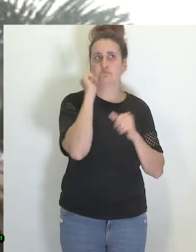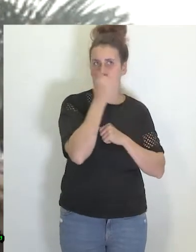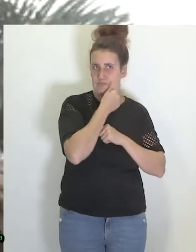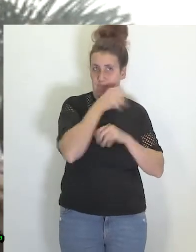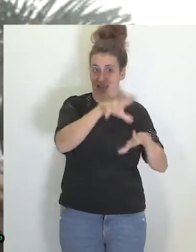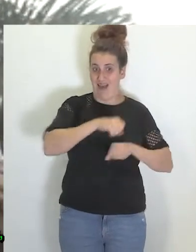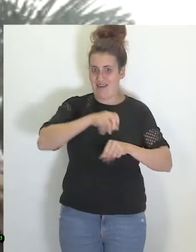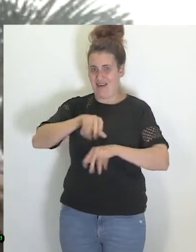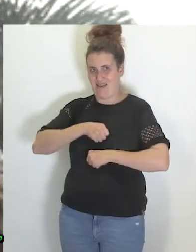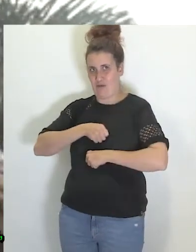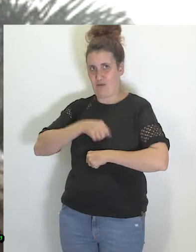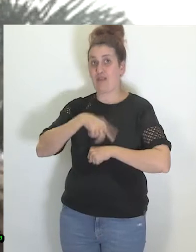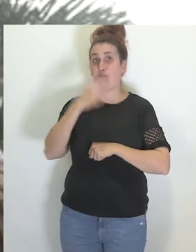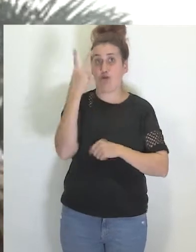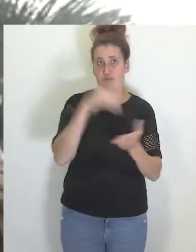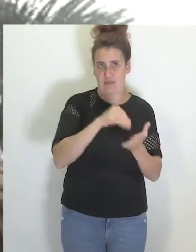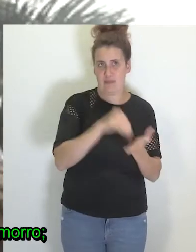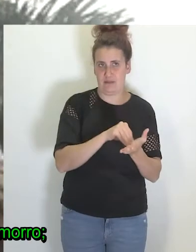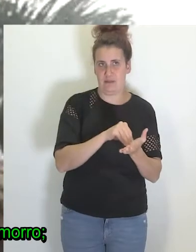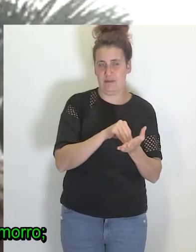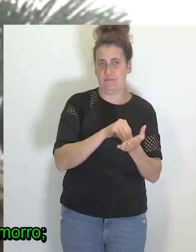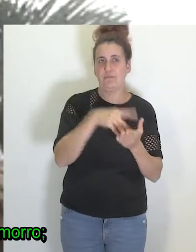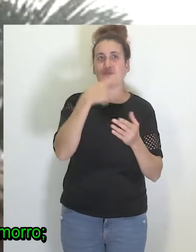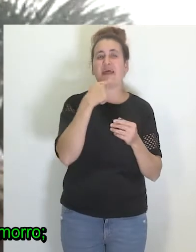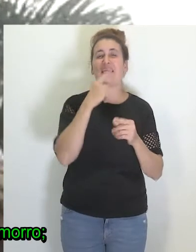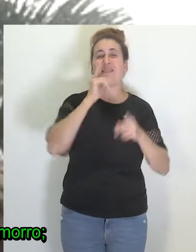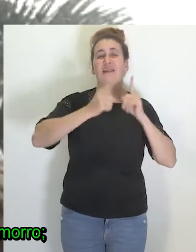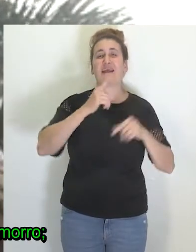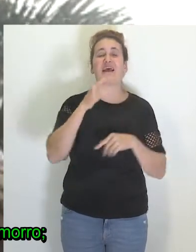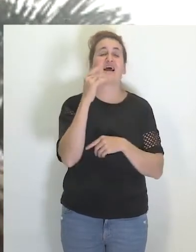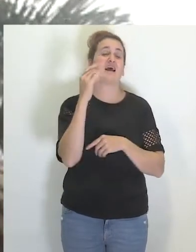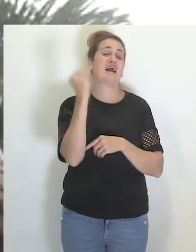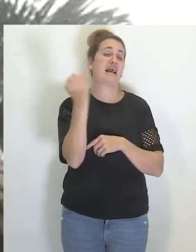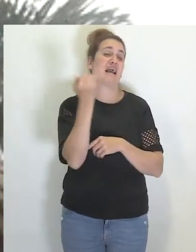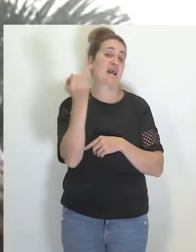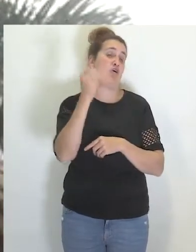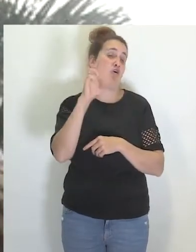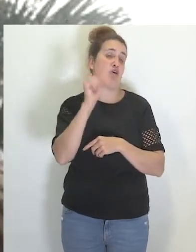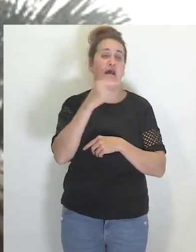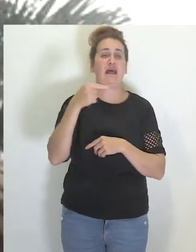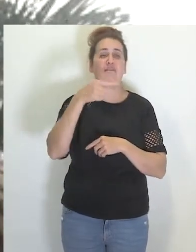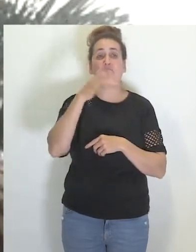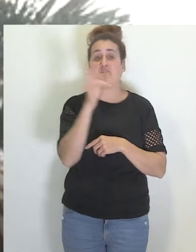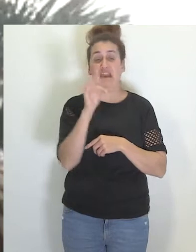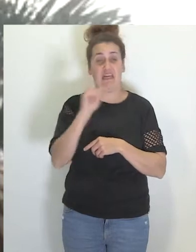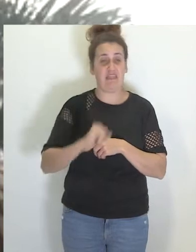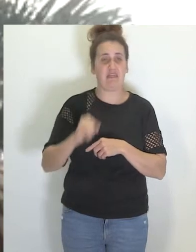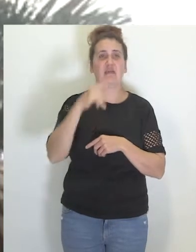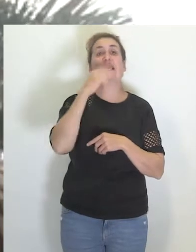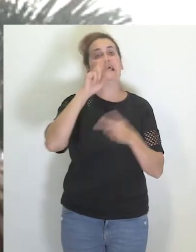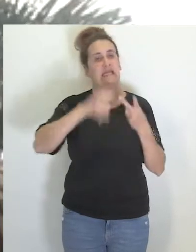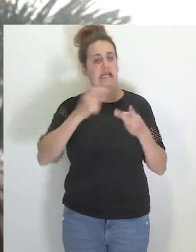Confidencial allanado en dos ocasiones, que dirige Carlos Fernando Chamorro, y la